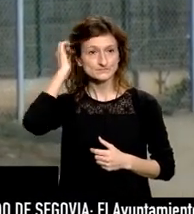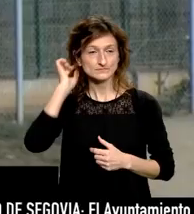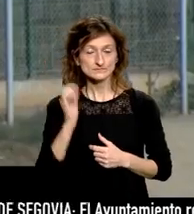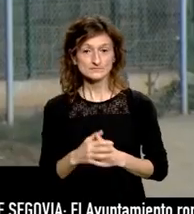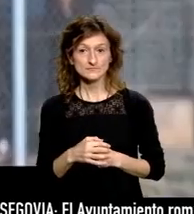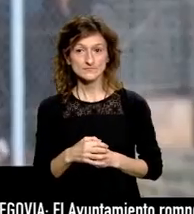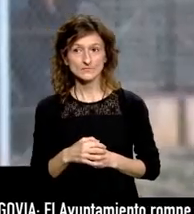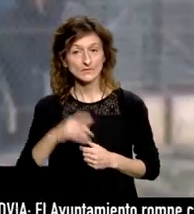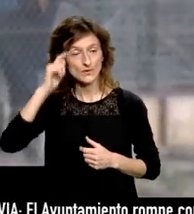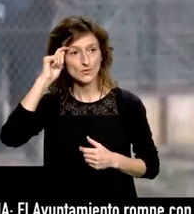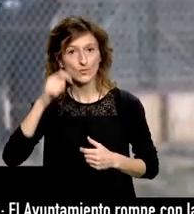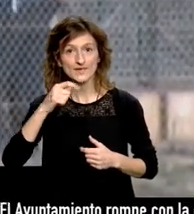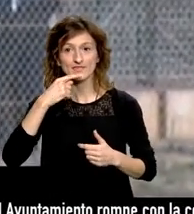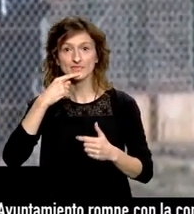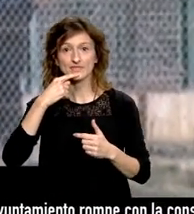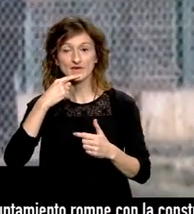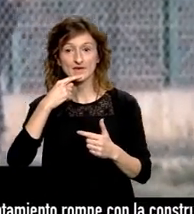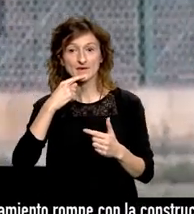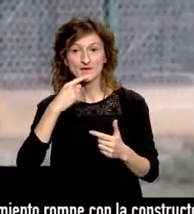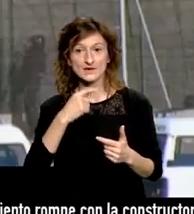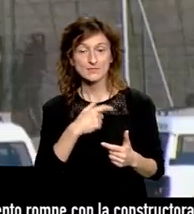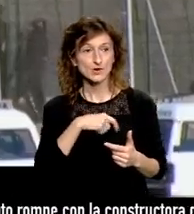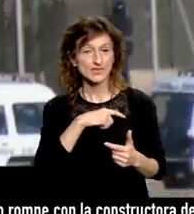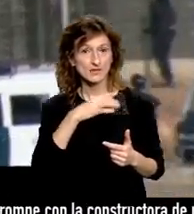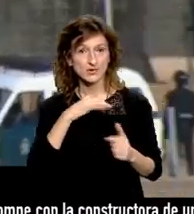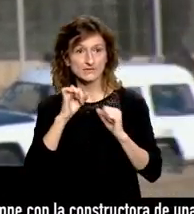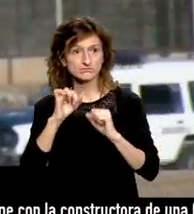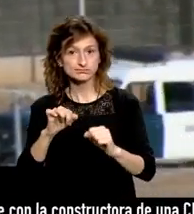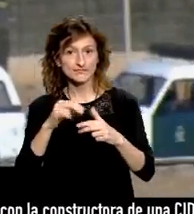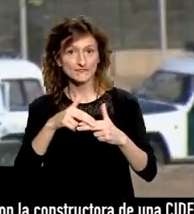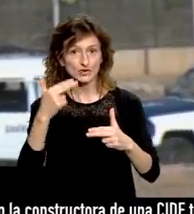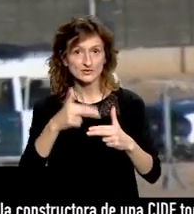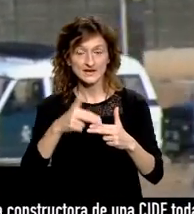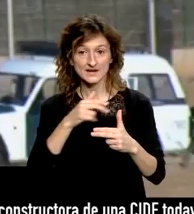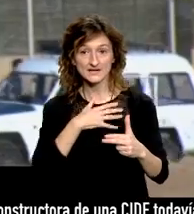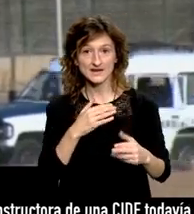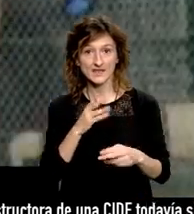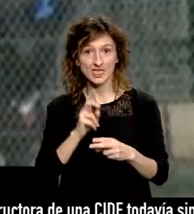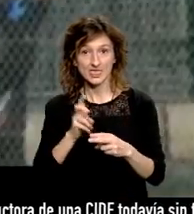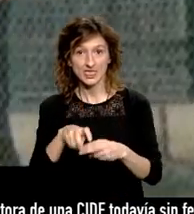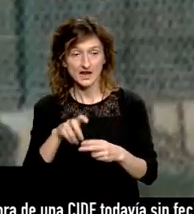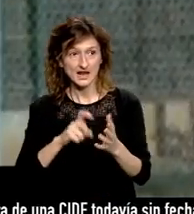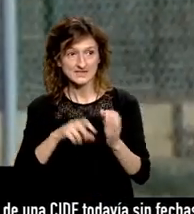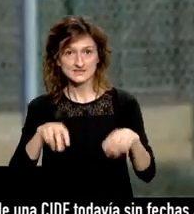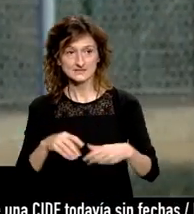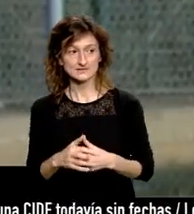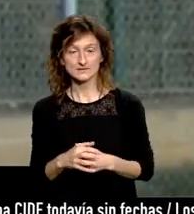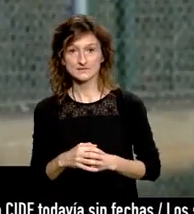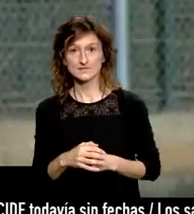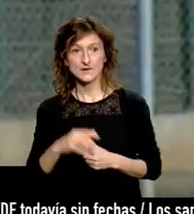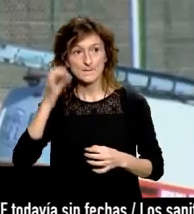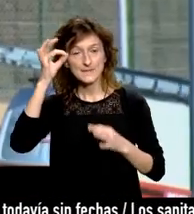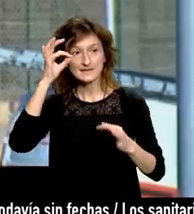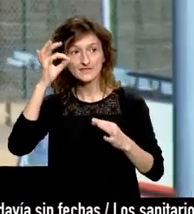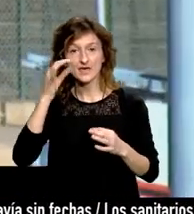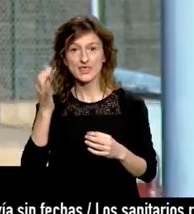Los magistrados estiman que las fuerzas de seguridad pueden rechazar en la frontera a los inmigrantes que tratan de cruzarla ilegalmente, aunque matiza